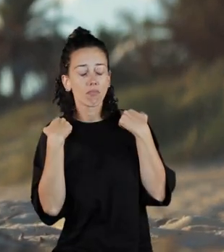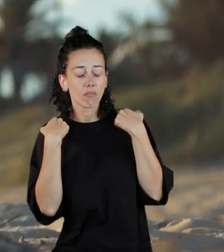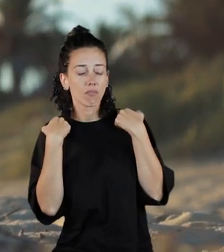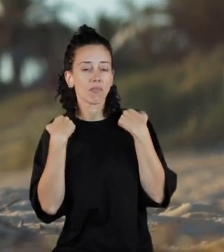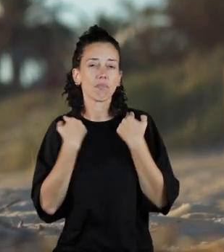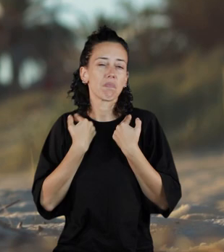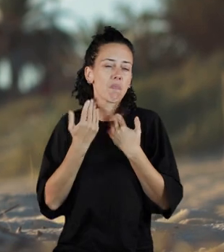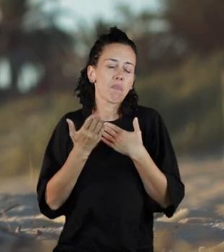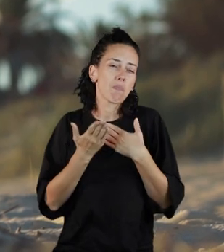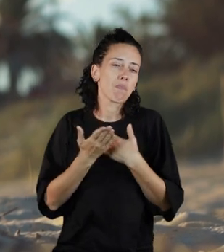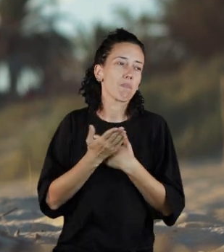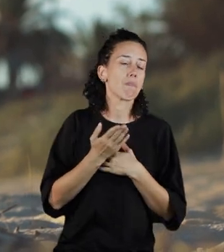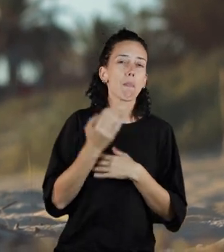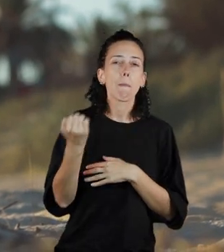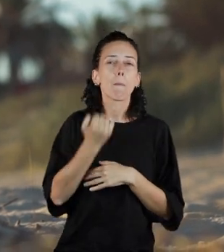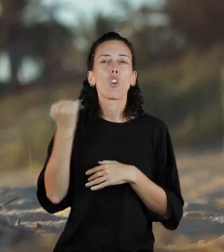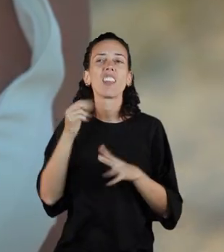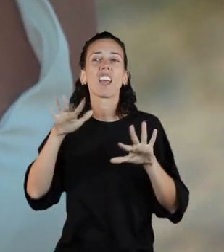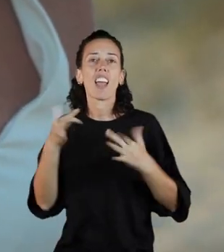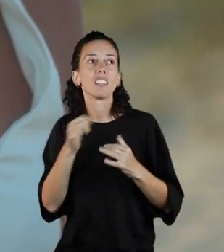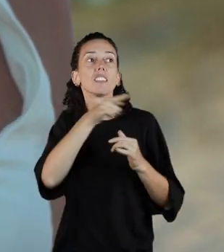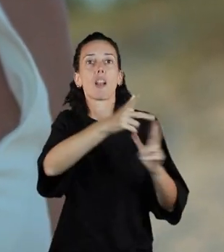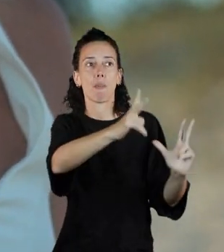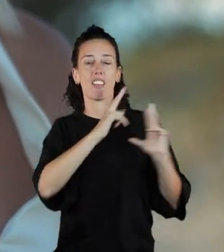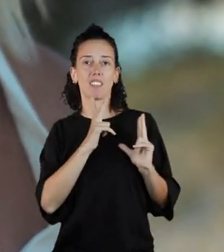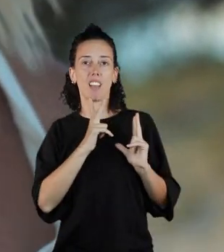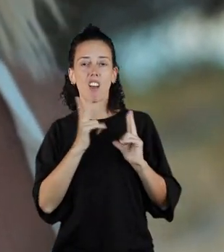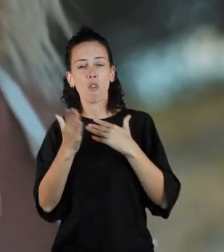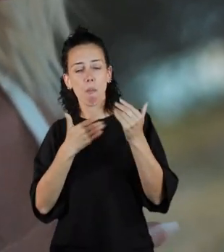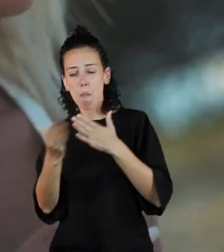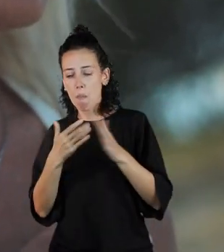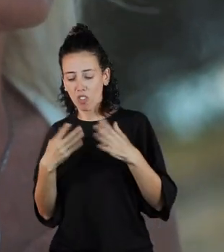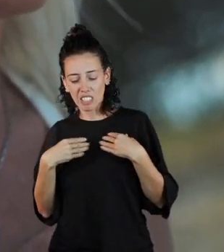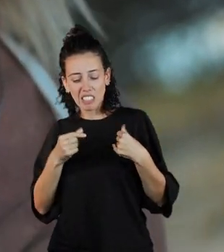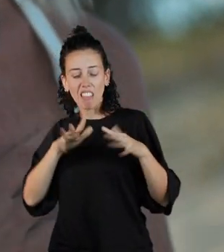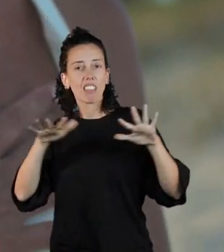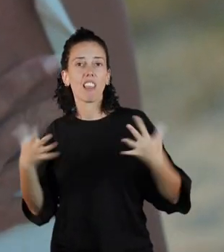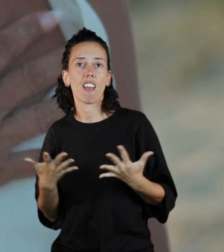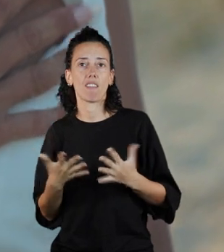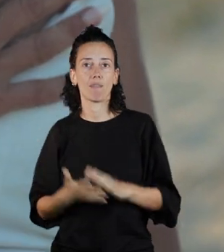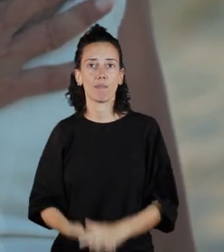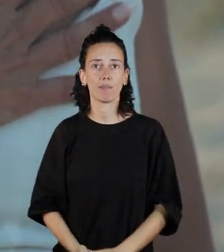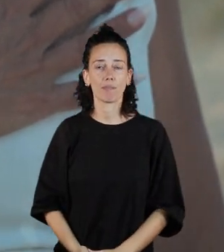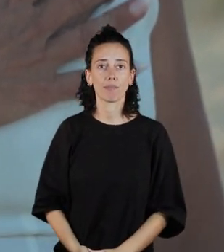de que me importara tanto lo que él me decía,